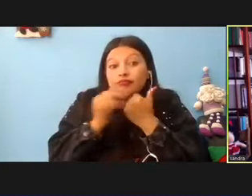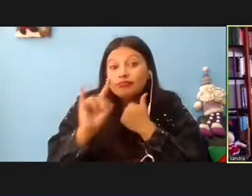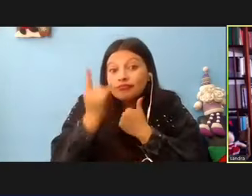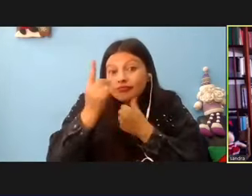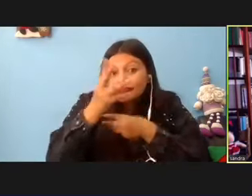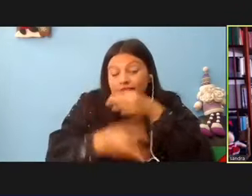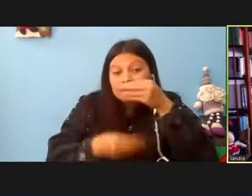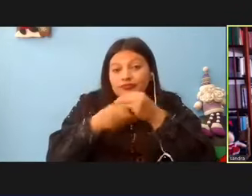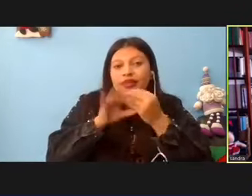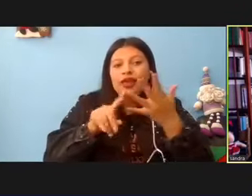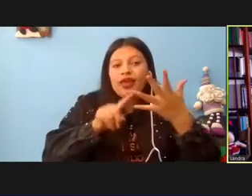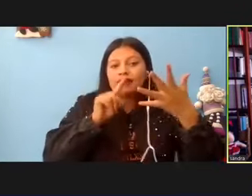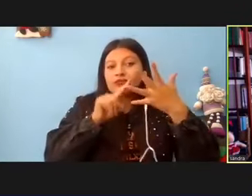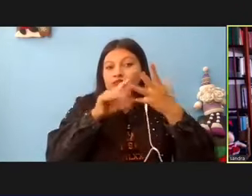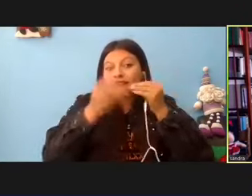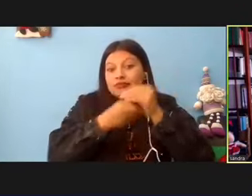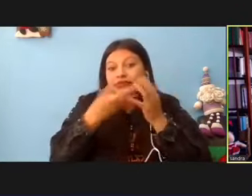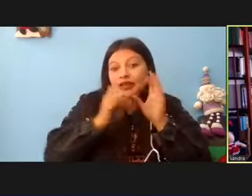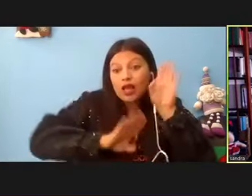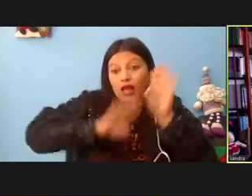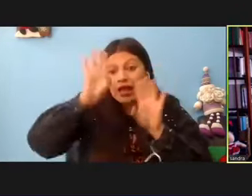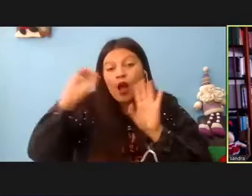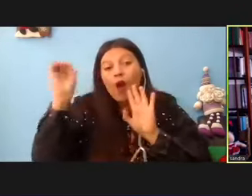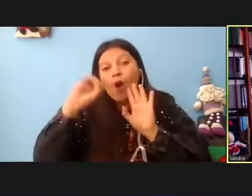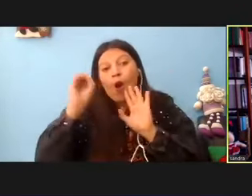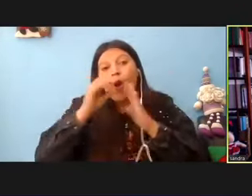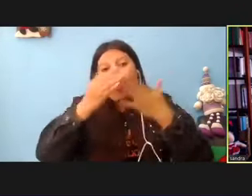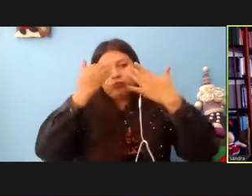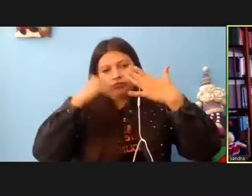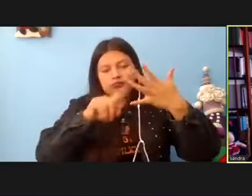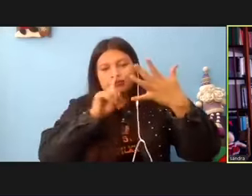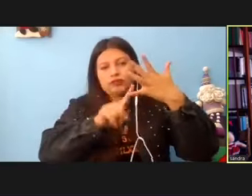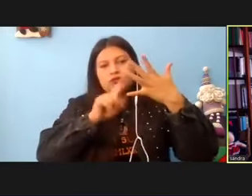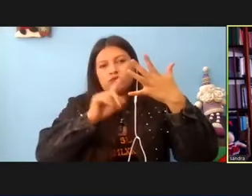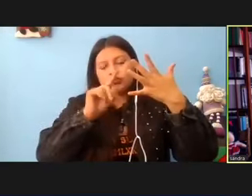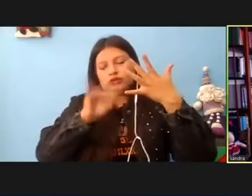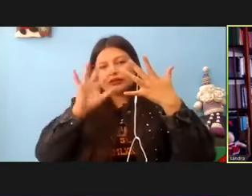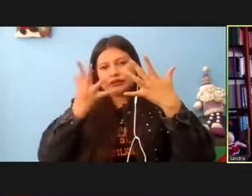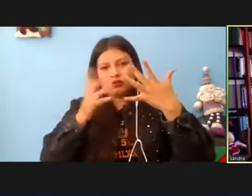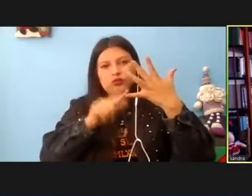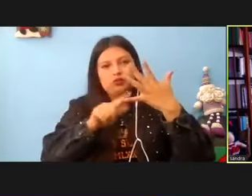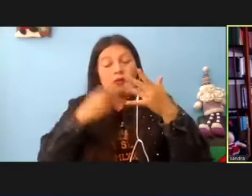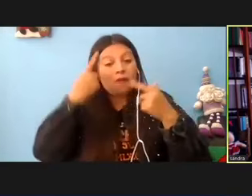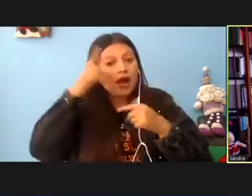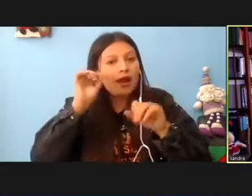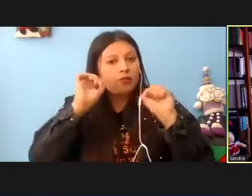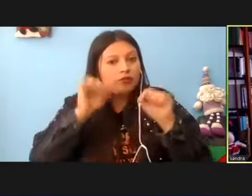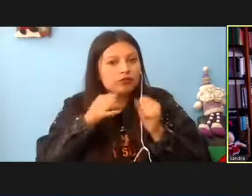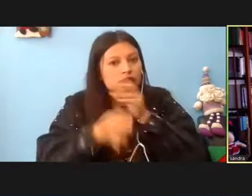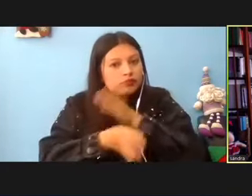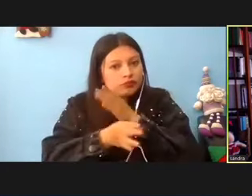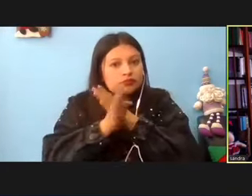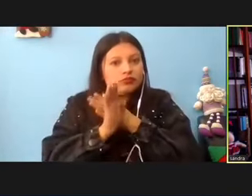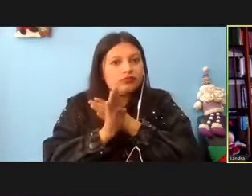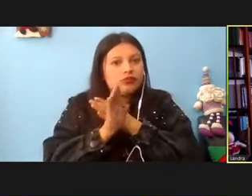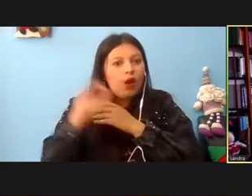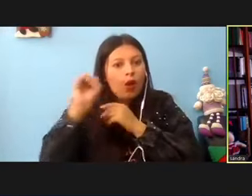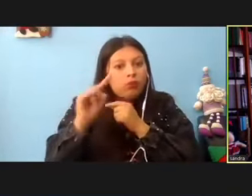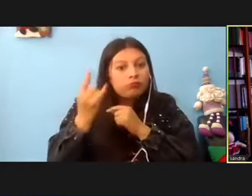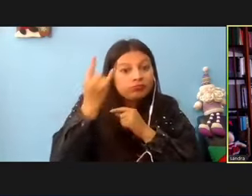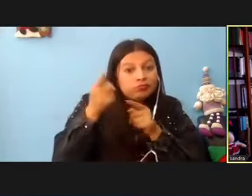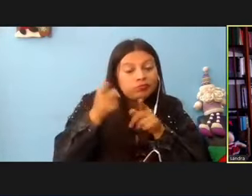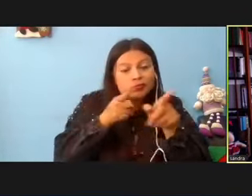eje 4 quisiera intervenir o si podemos ya pasar al eje 5 para que alguno o alguna